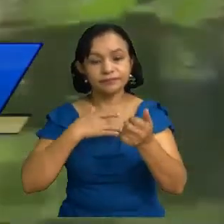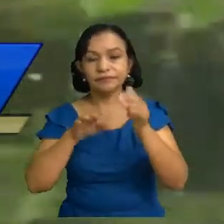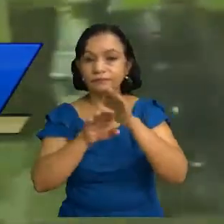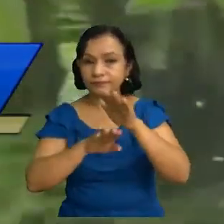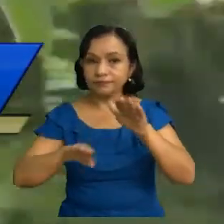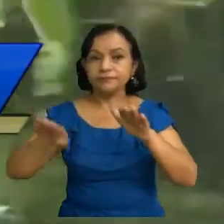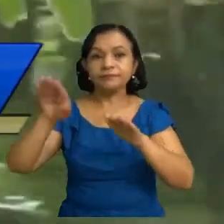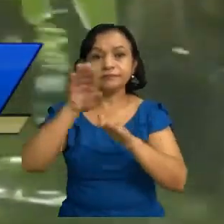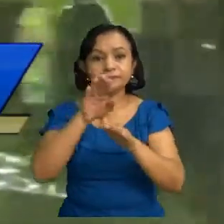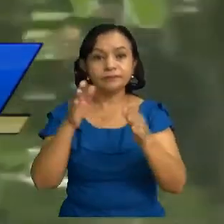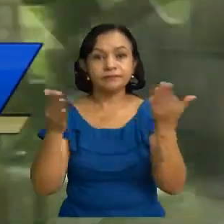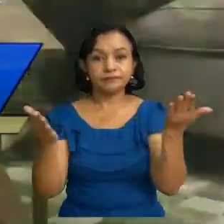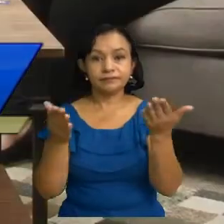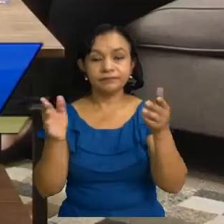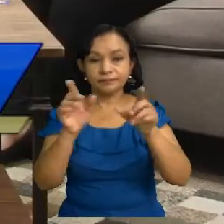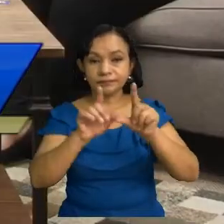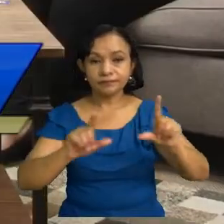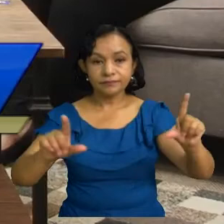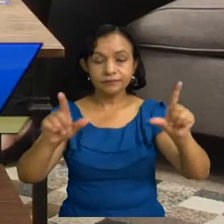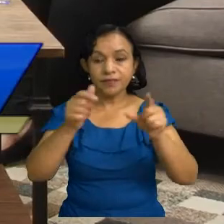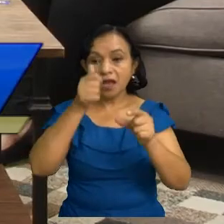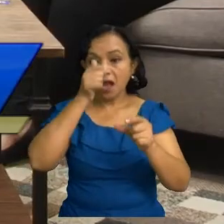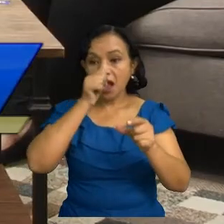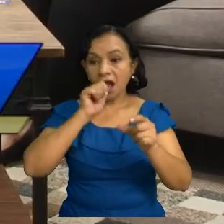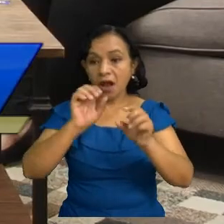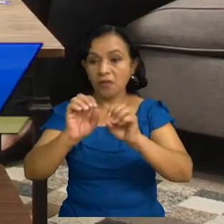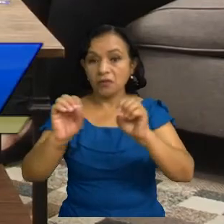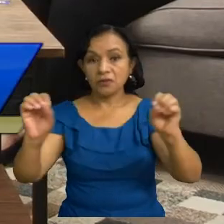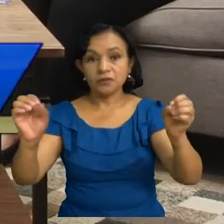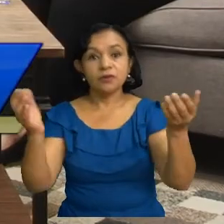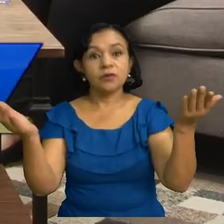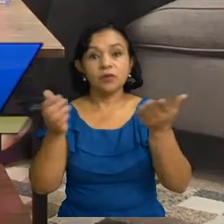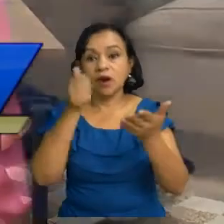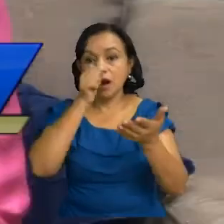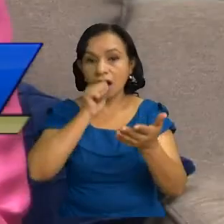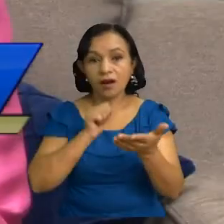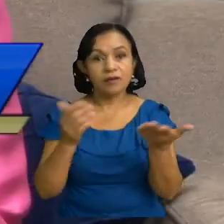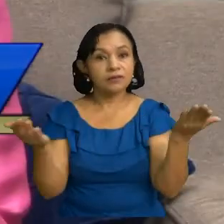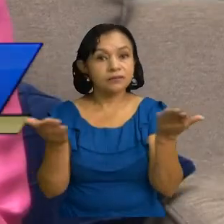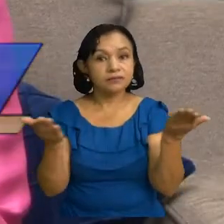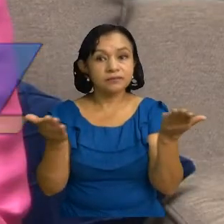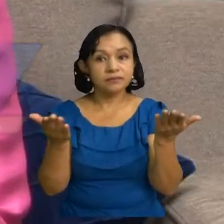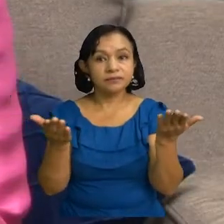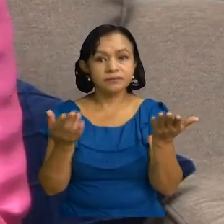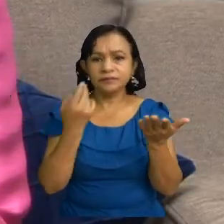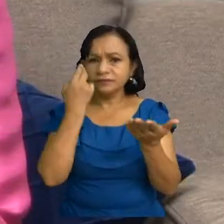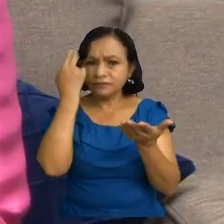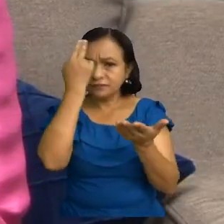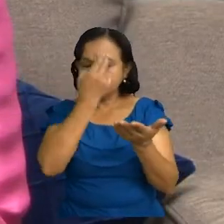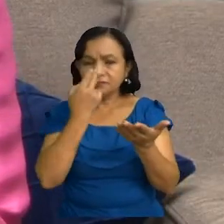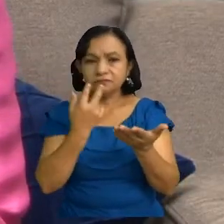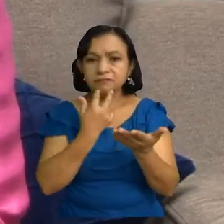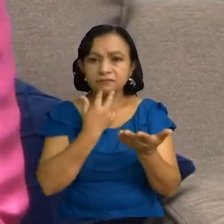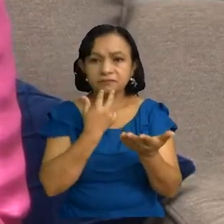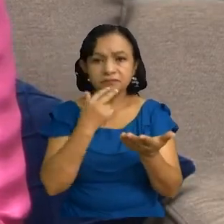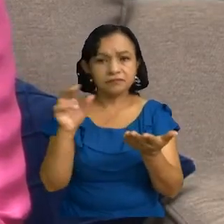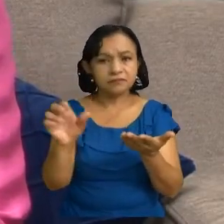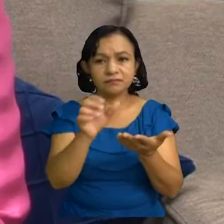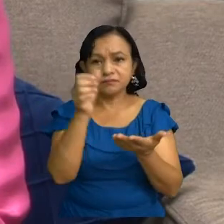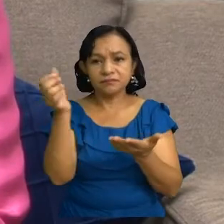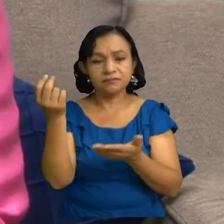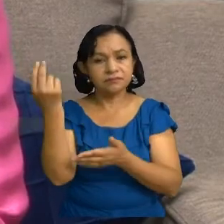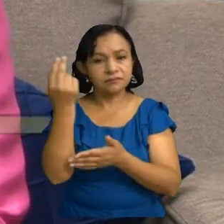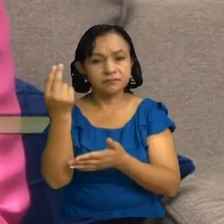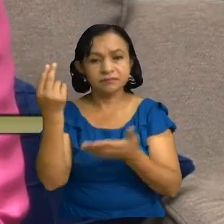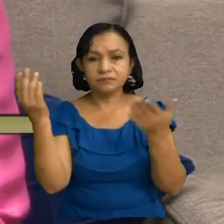porque hay áreas donde no hay agua hay que ver cómo llevamos el agua muchos no se preguntan eso qué otras técnicas estamos